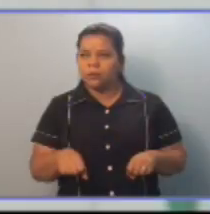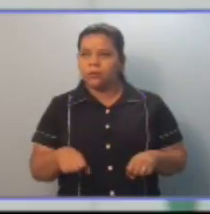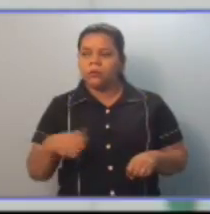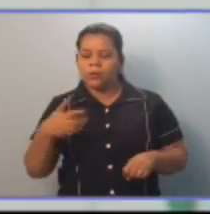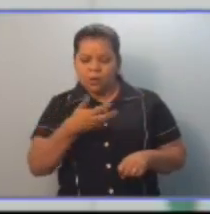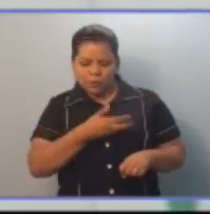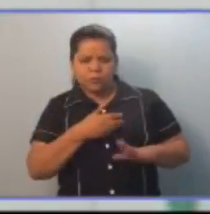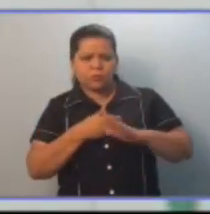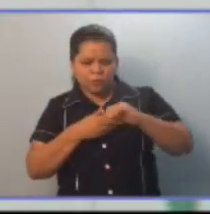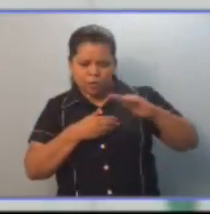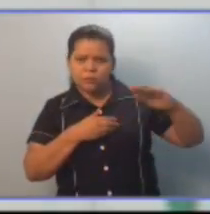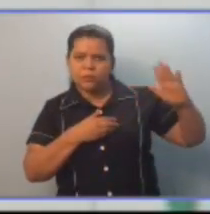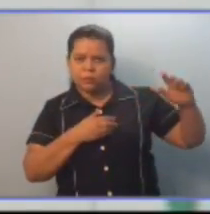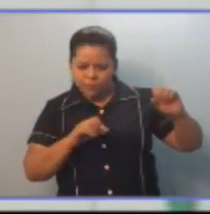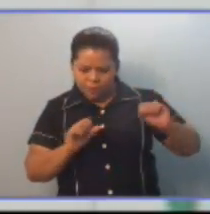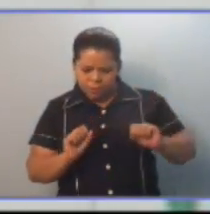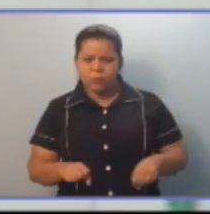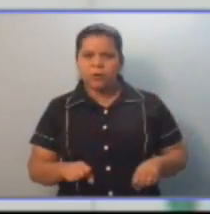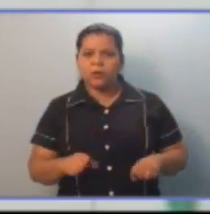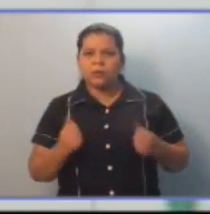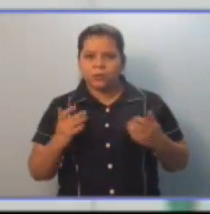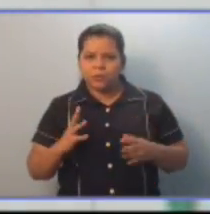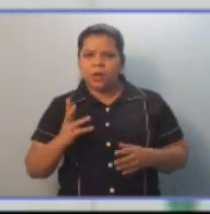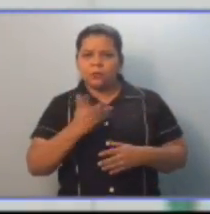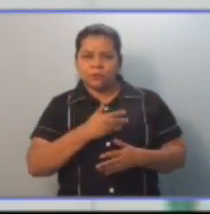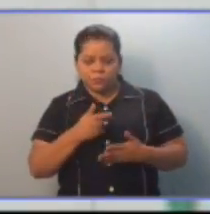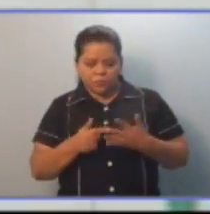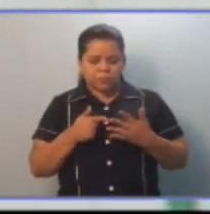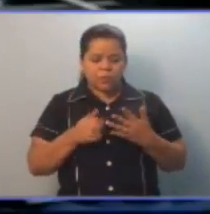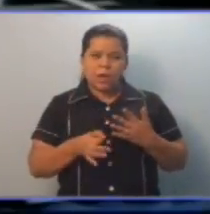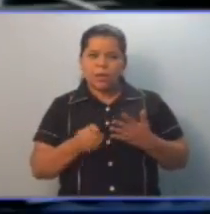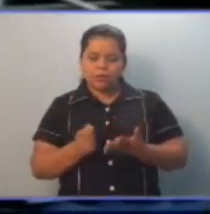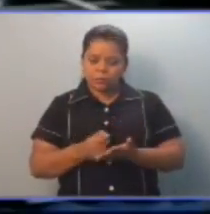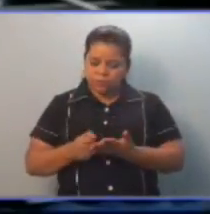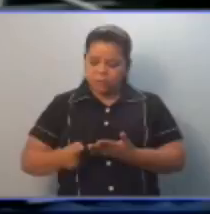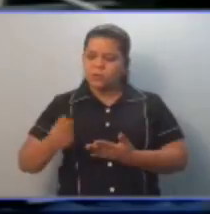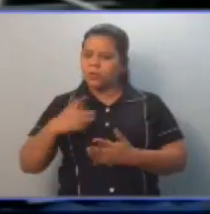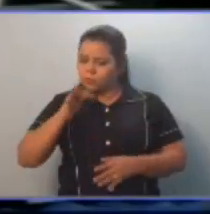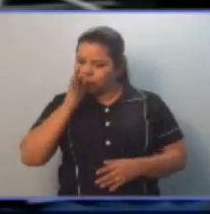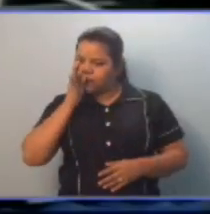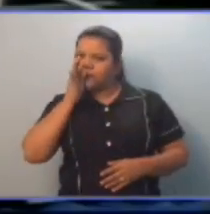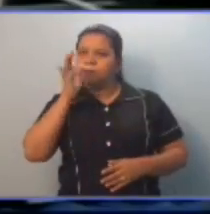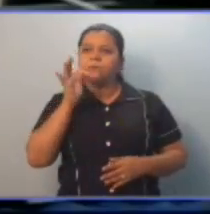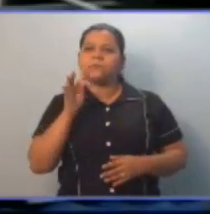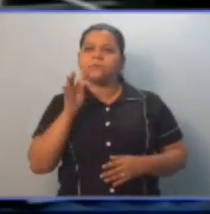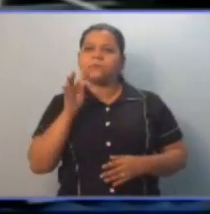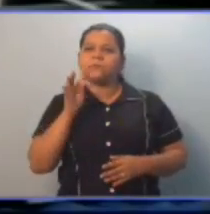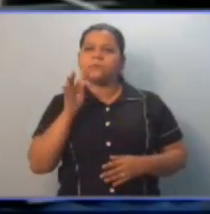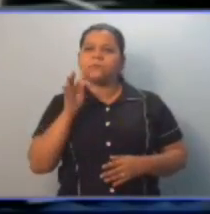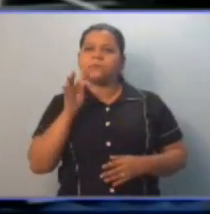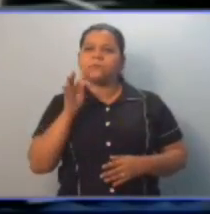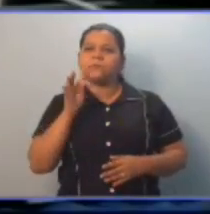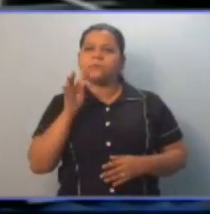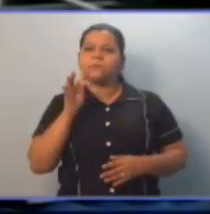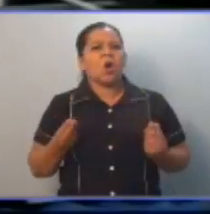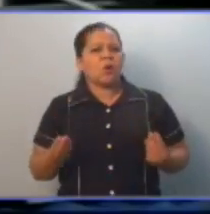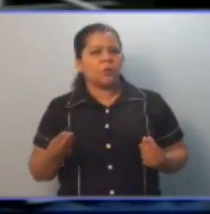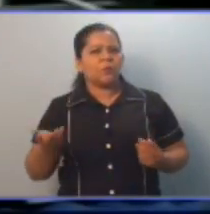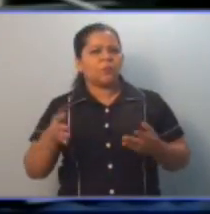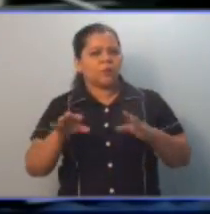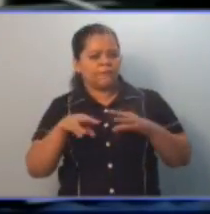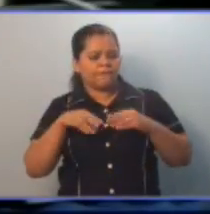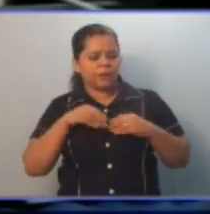nuestro país, en que tenemos una ley escrita y hay un juramento de atendernos a su texto. ¿Y cómo cree usted que puede